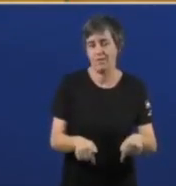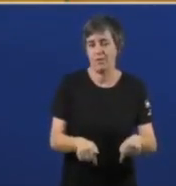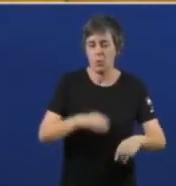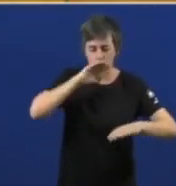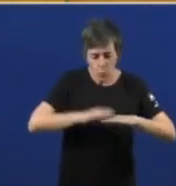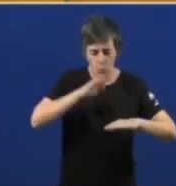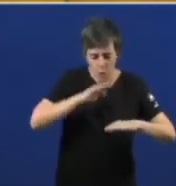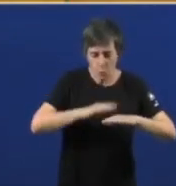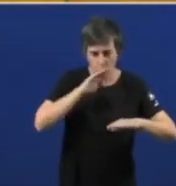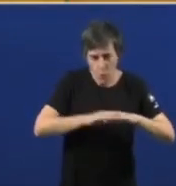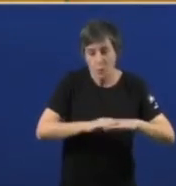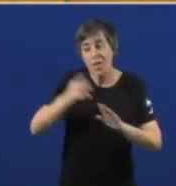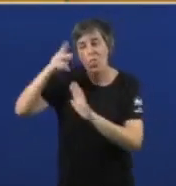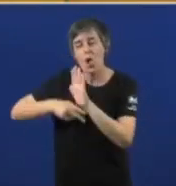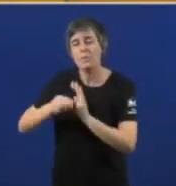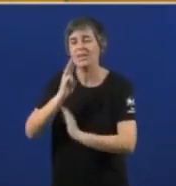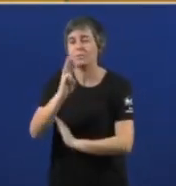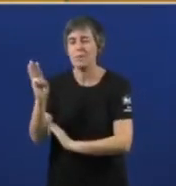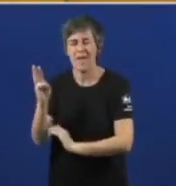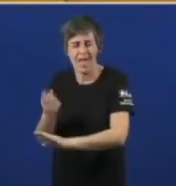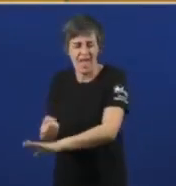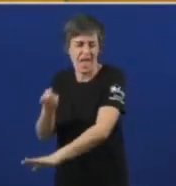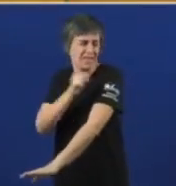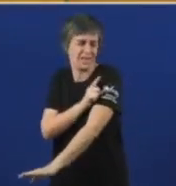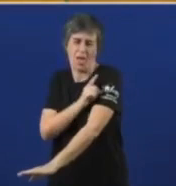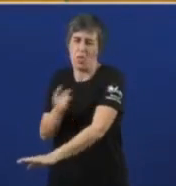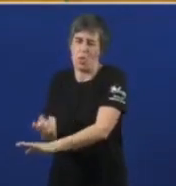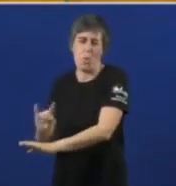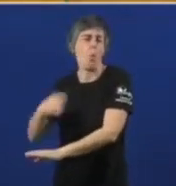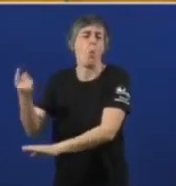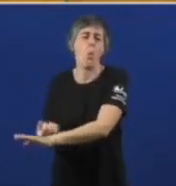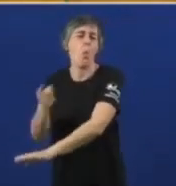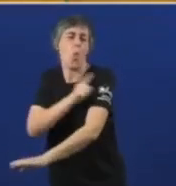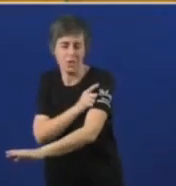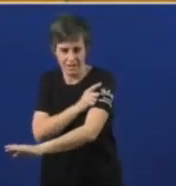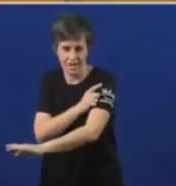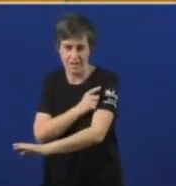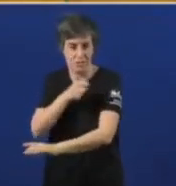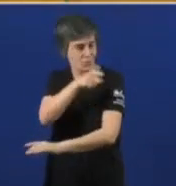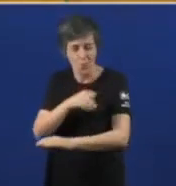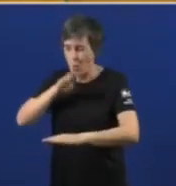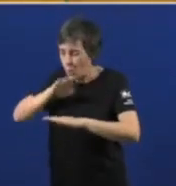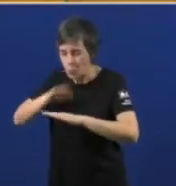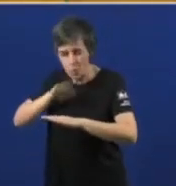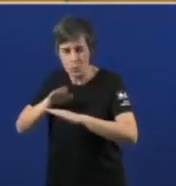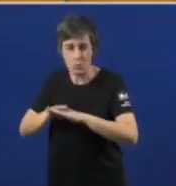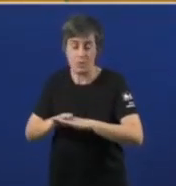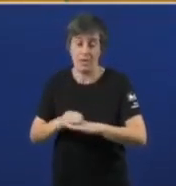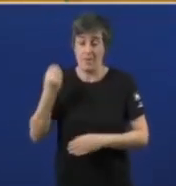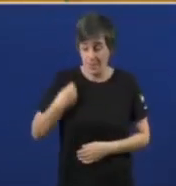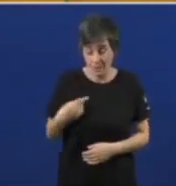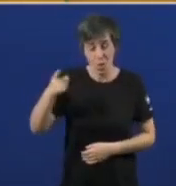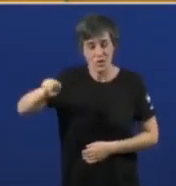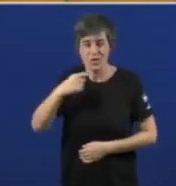máis ultra da súa historia. Ese catecismo que di que hai que baixarlle impostos ás rentas altas cando que necesitamos